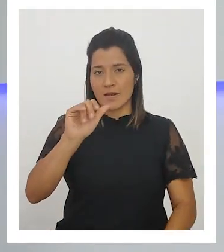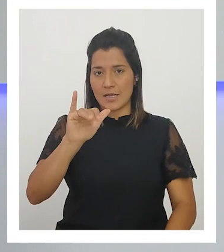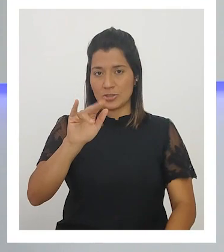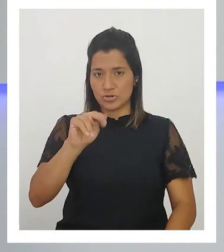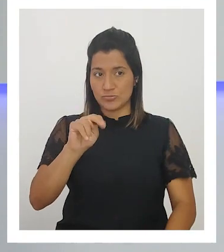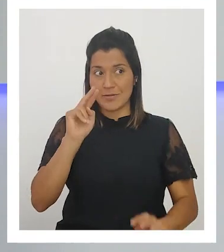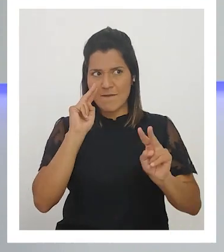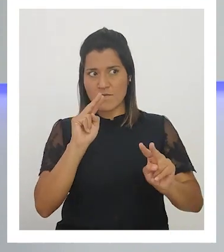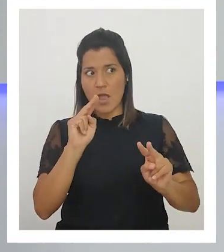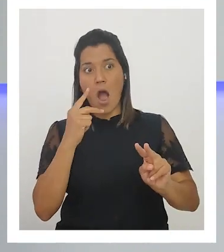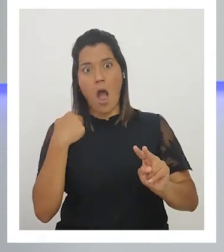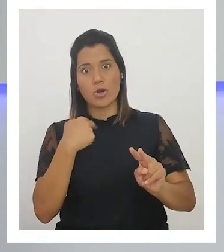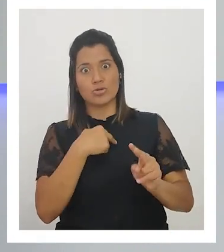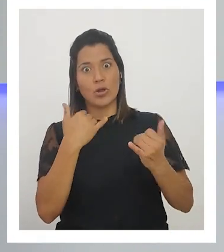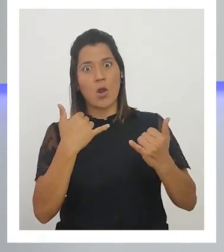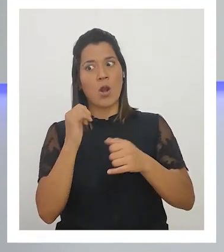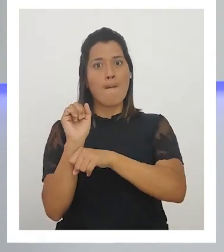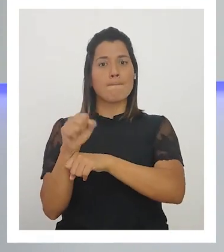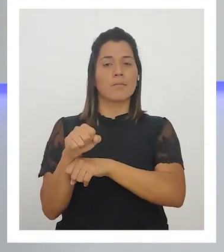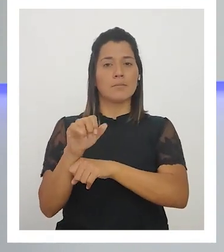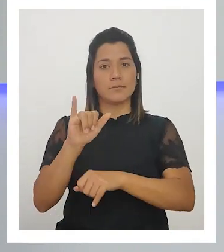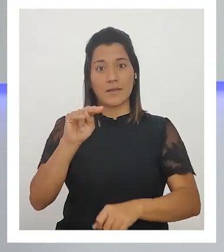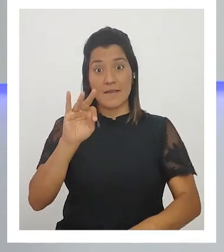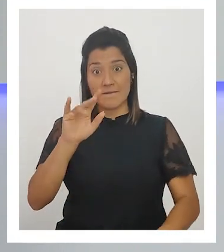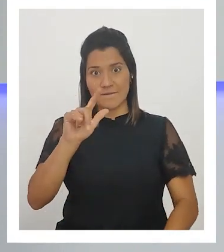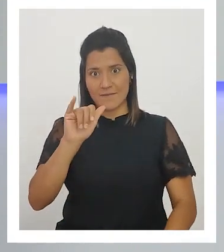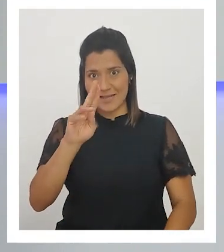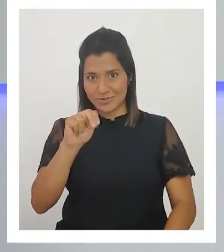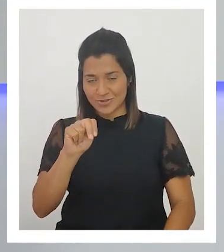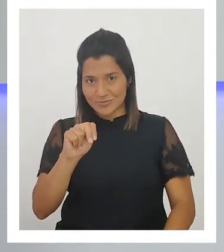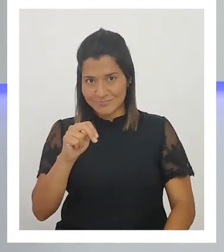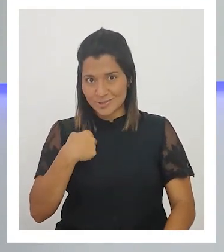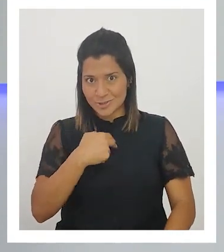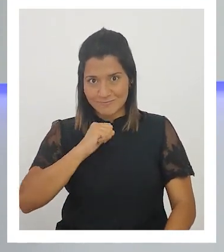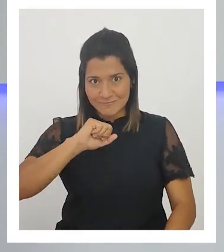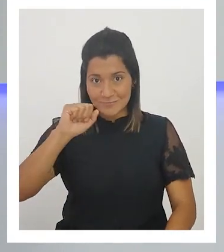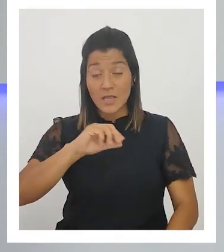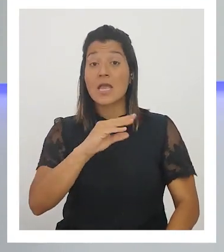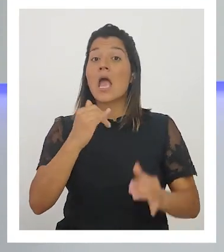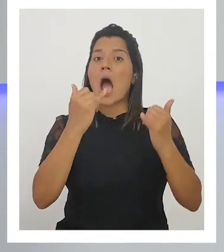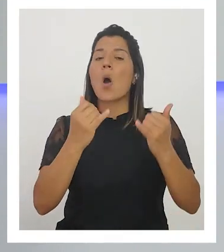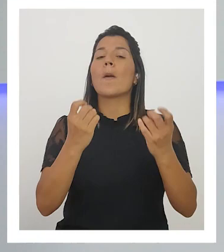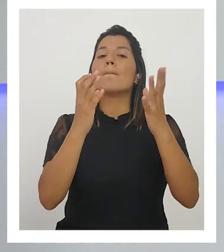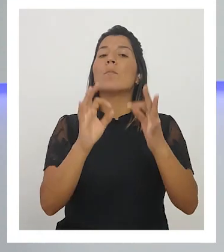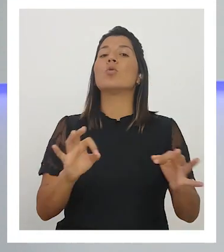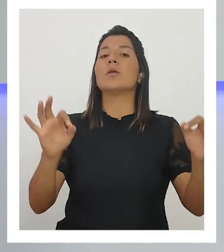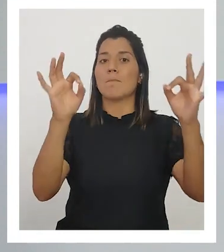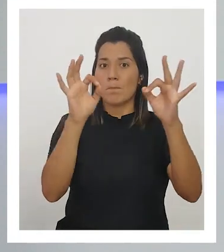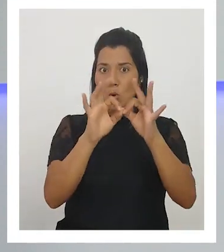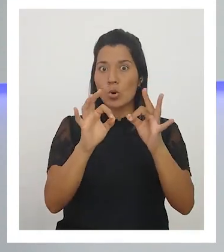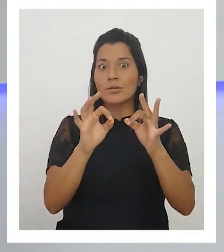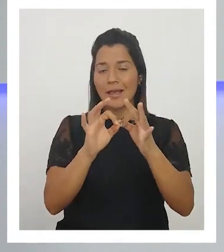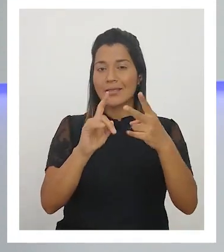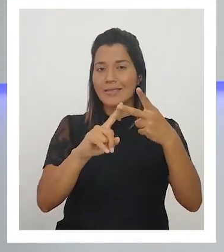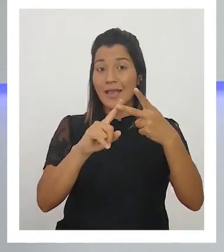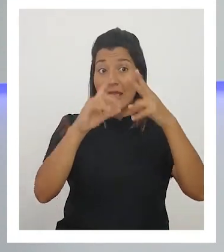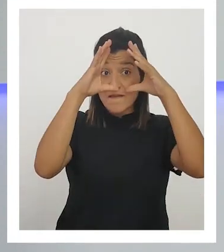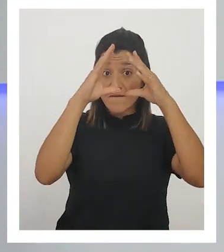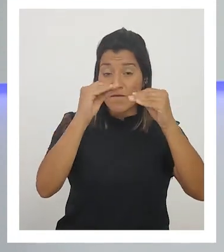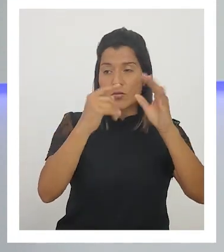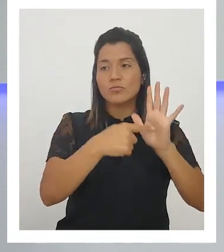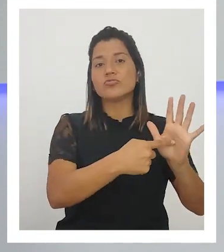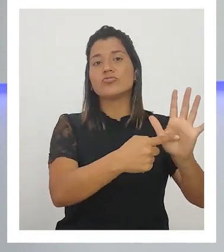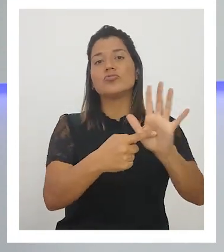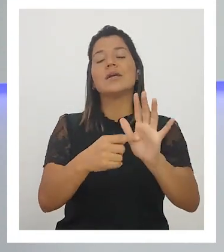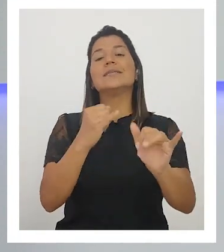es importante una medición que publicó el Instituto de Investigaciones de la Universidad de